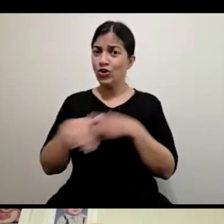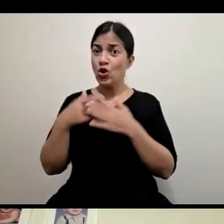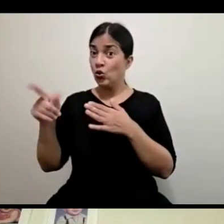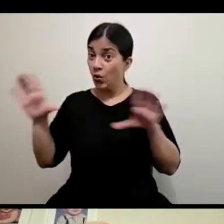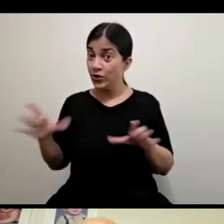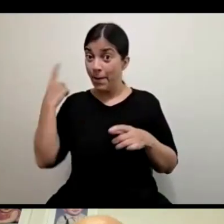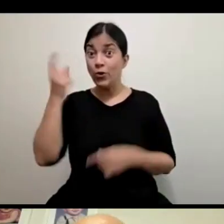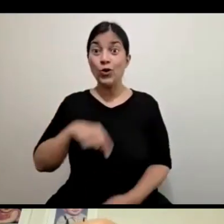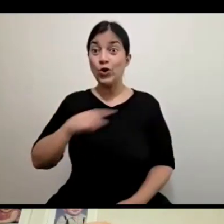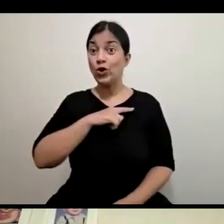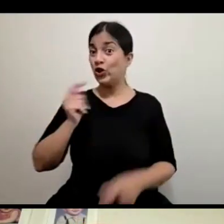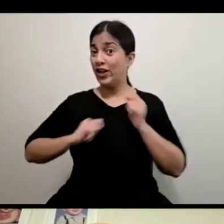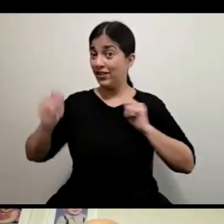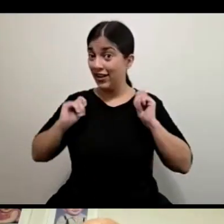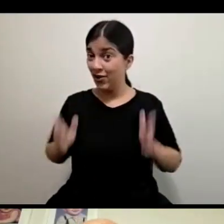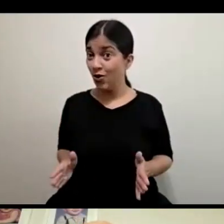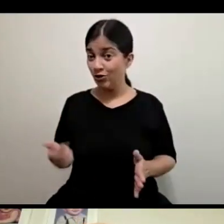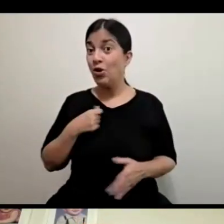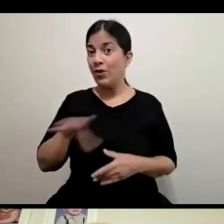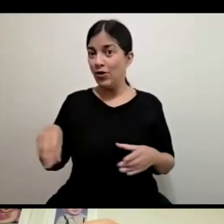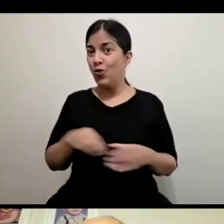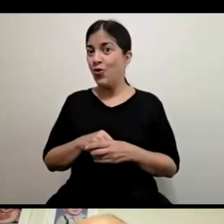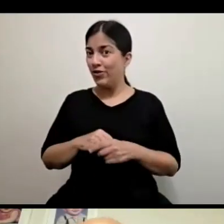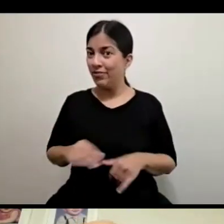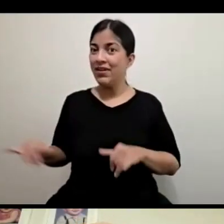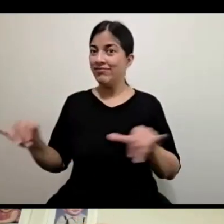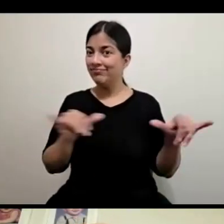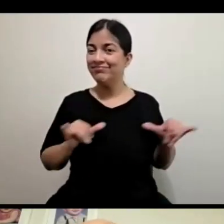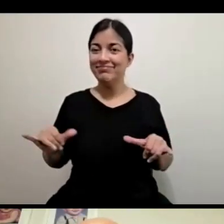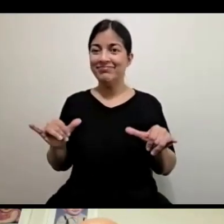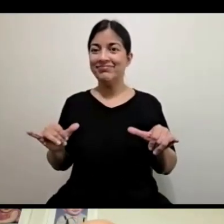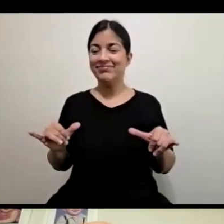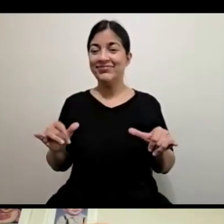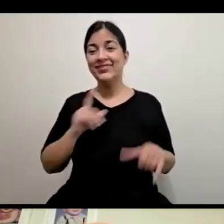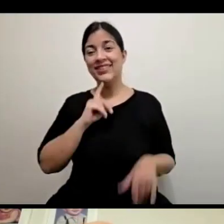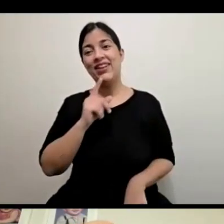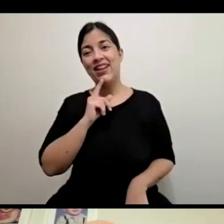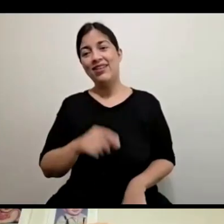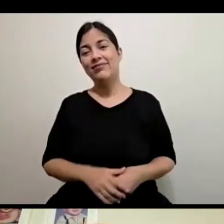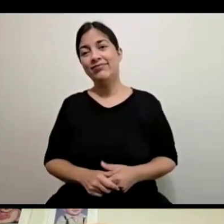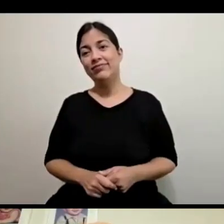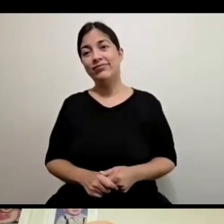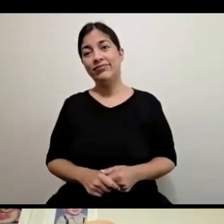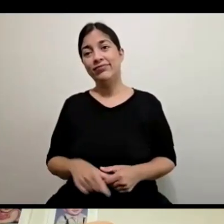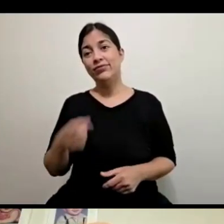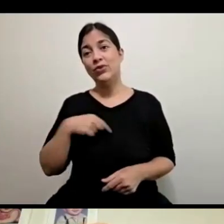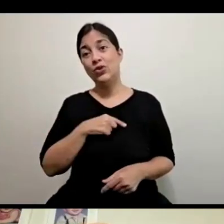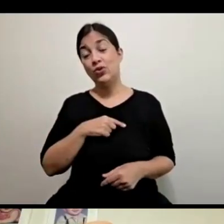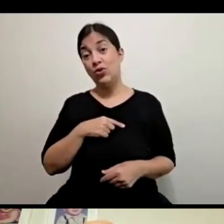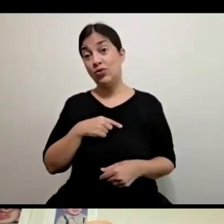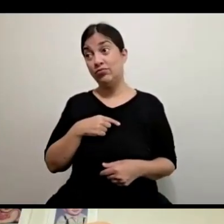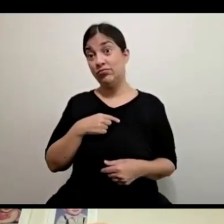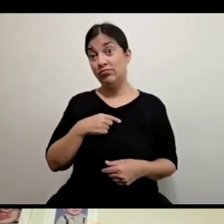los teatreros, yo me incluyo a nosotros y a todo el mundo, y de verdad, porque los que hemos sido tus estudiantes,